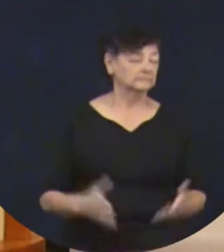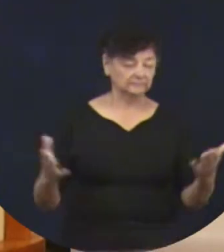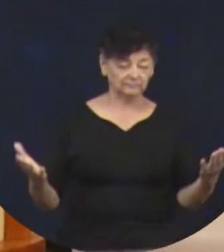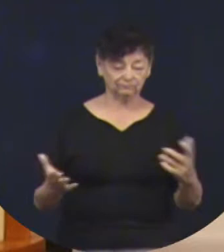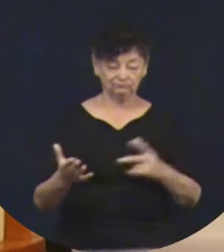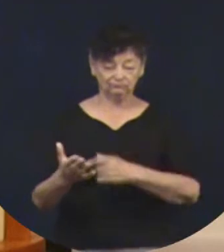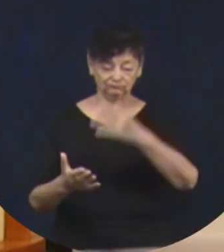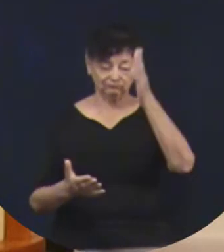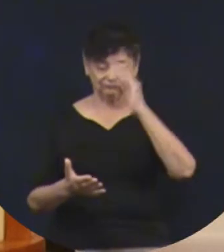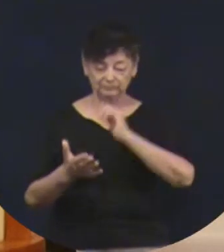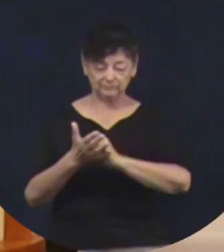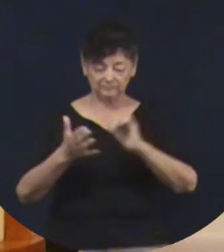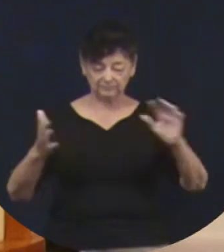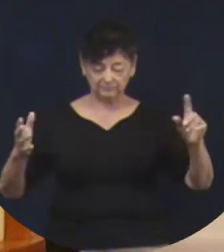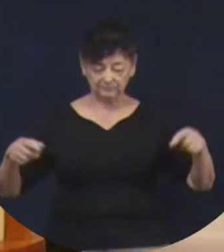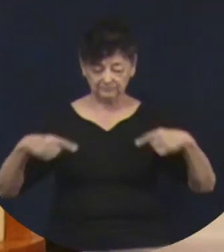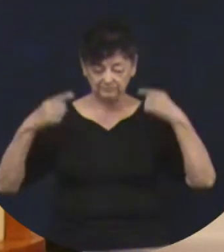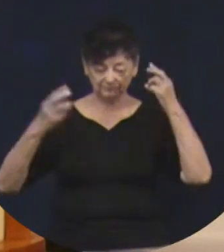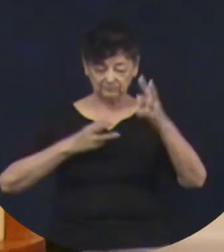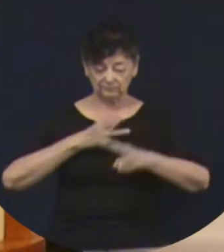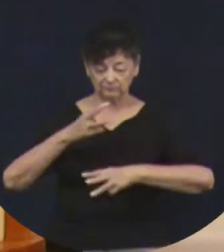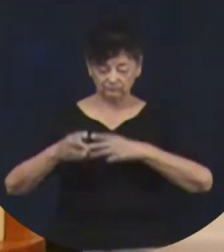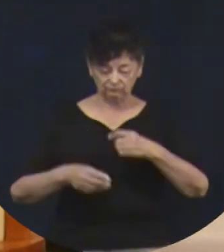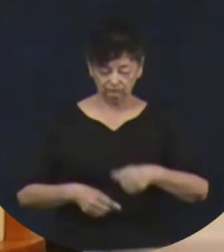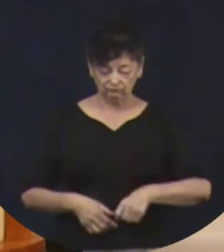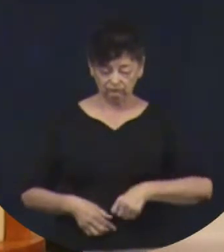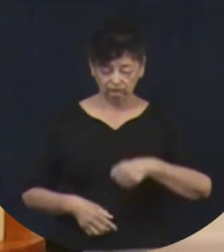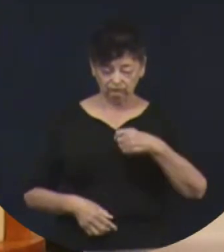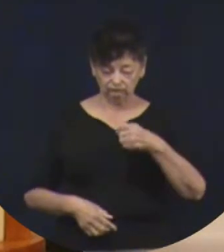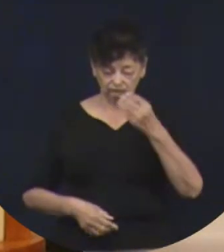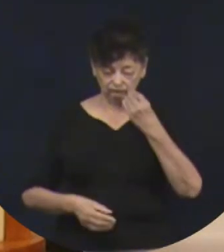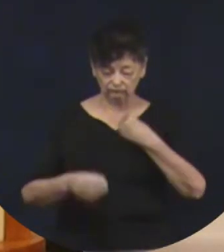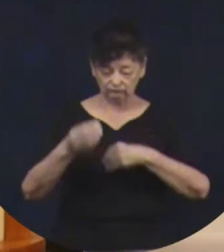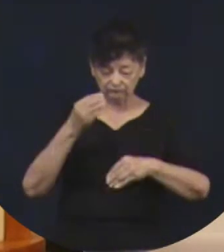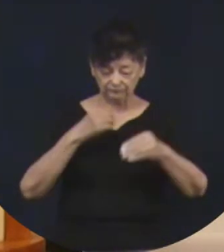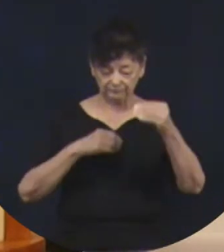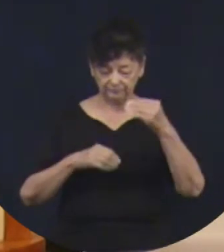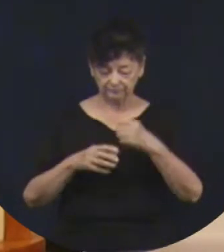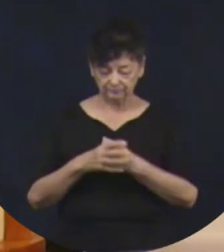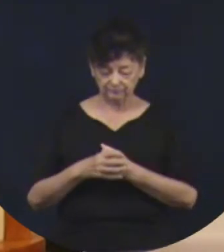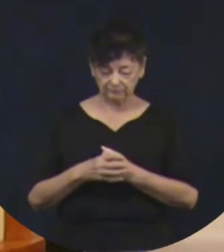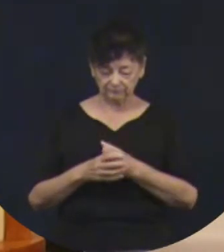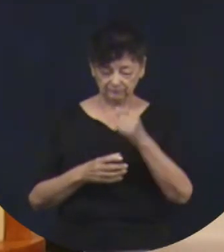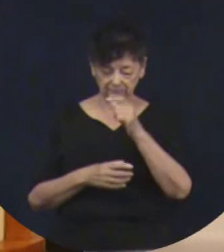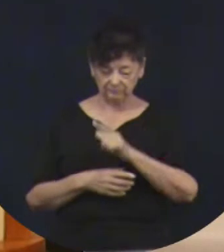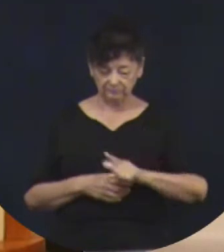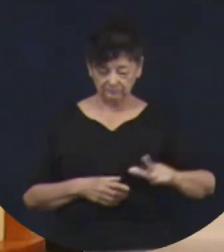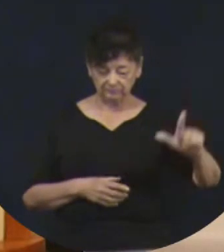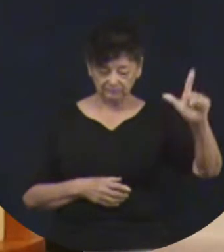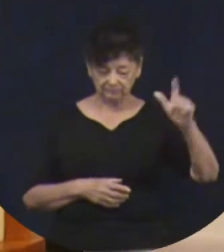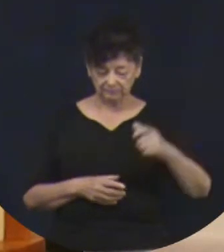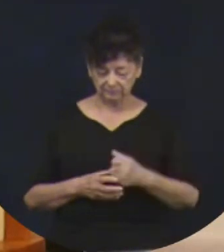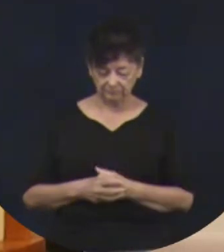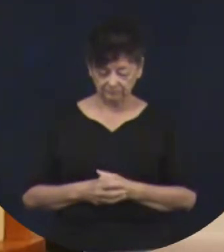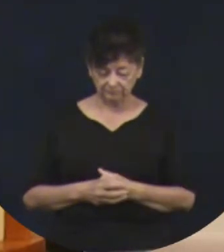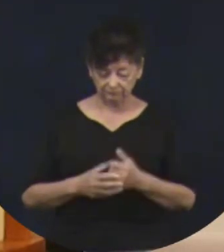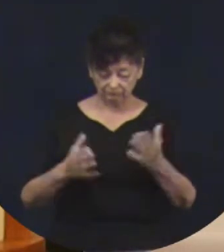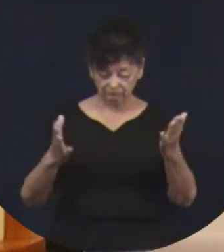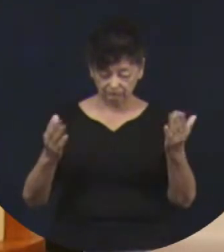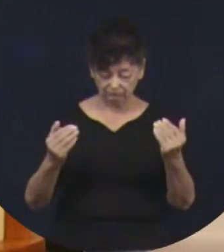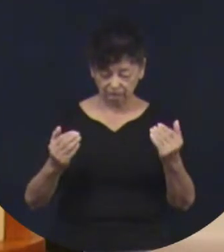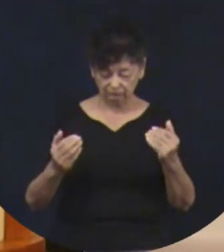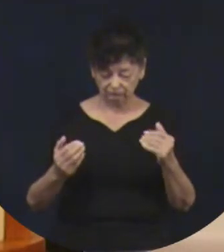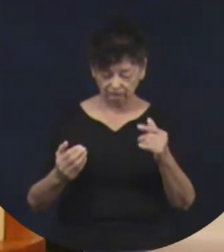Este es el Cordero de Dios, que quita el pecado del mundo. Dichosos los invitados a la cena del